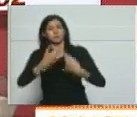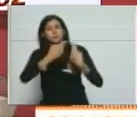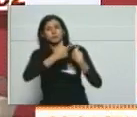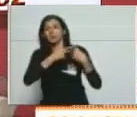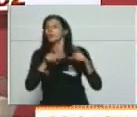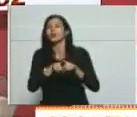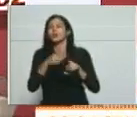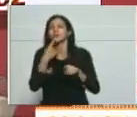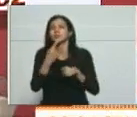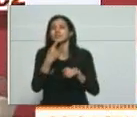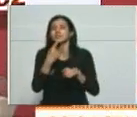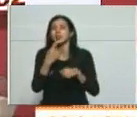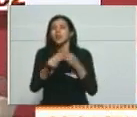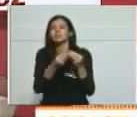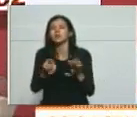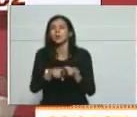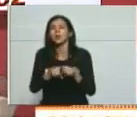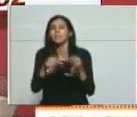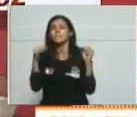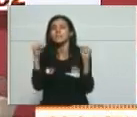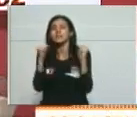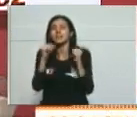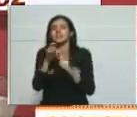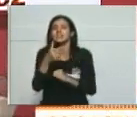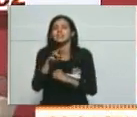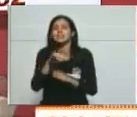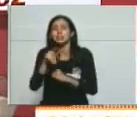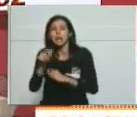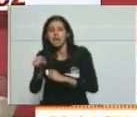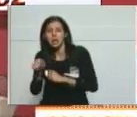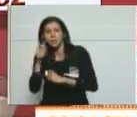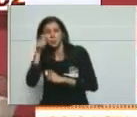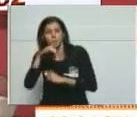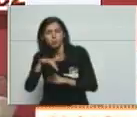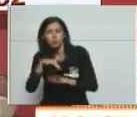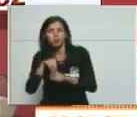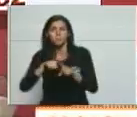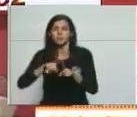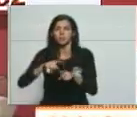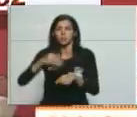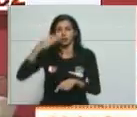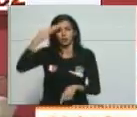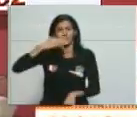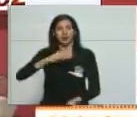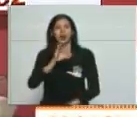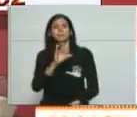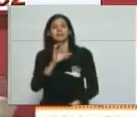en La Grita. Y el capitán Álvarez, que estaba allí,